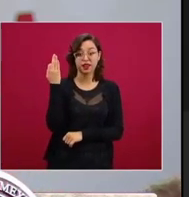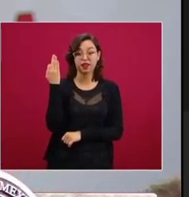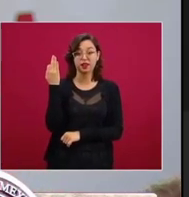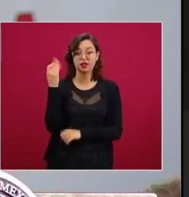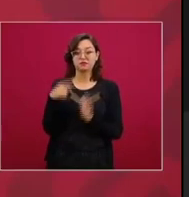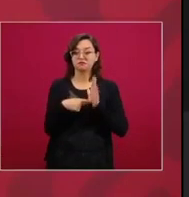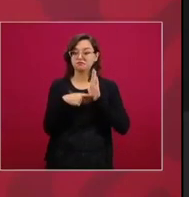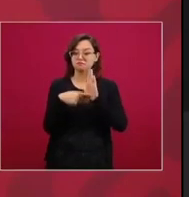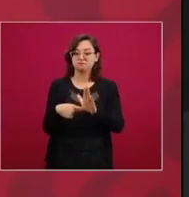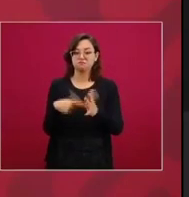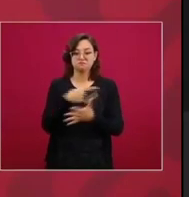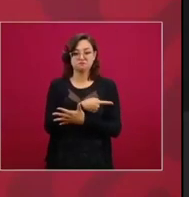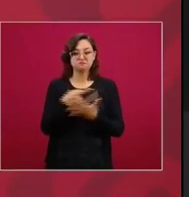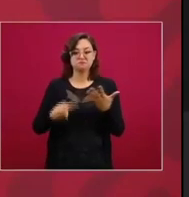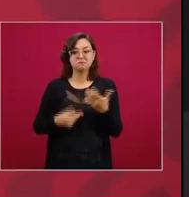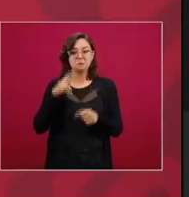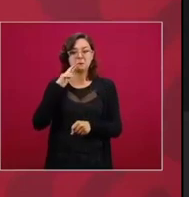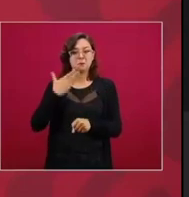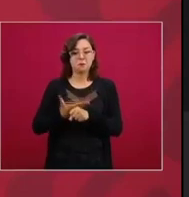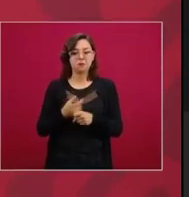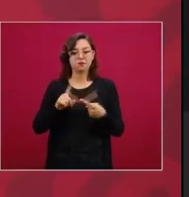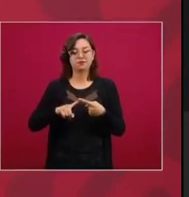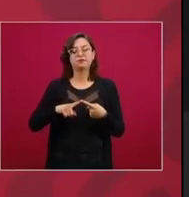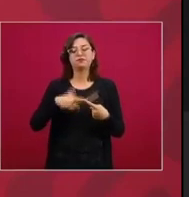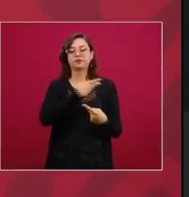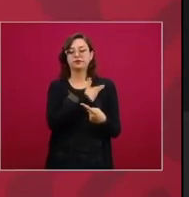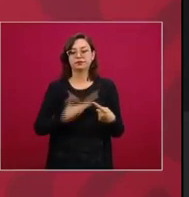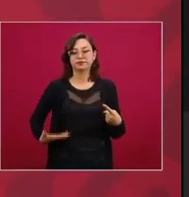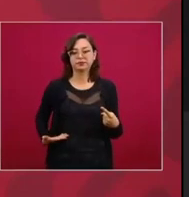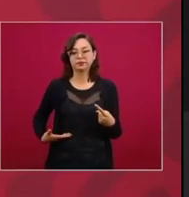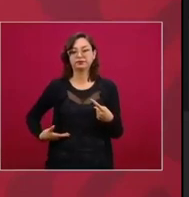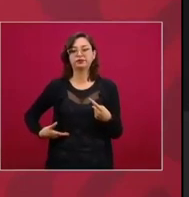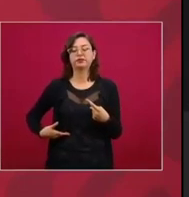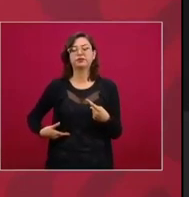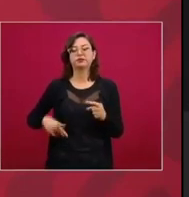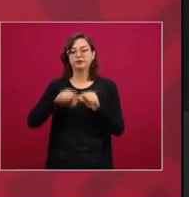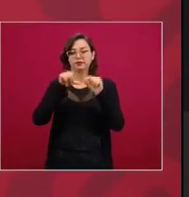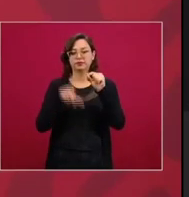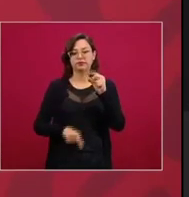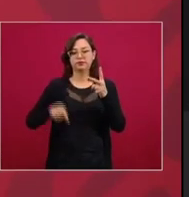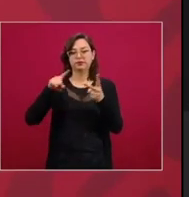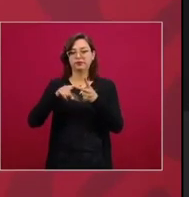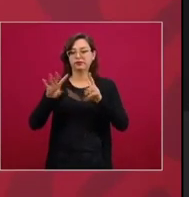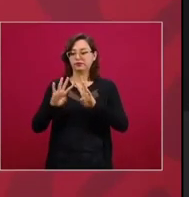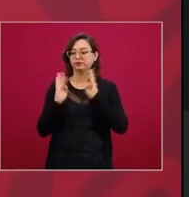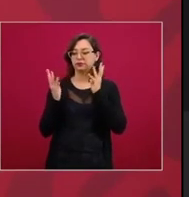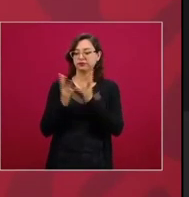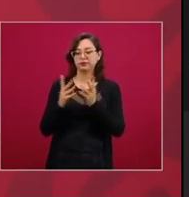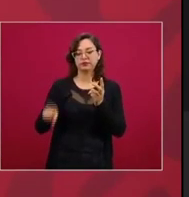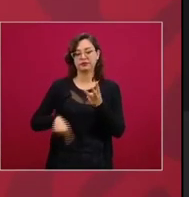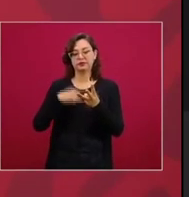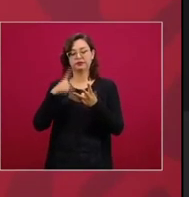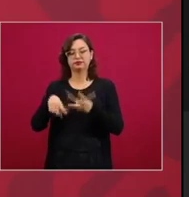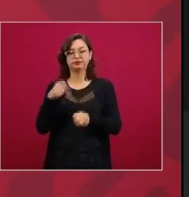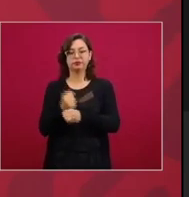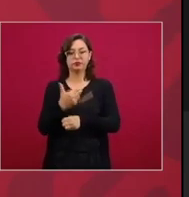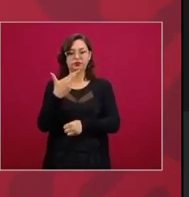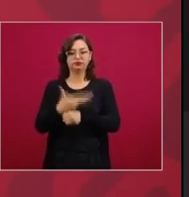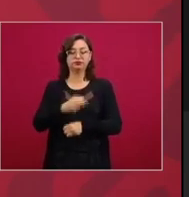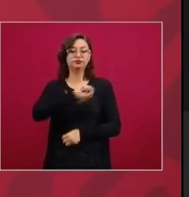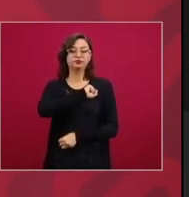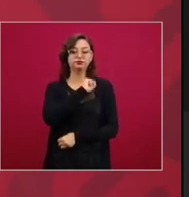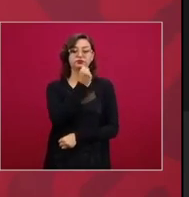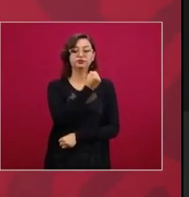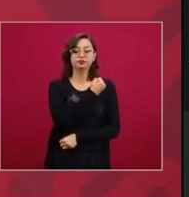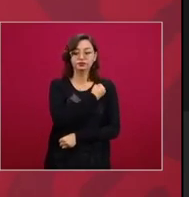el mundo sabe. El primero presidente de la República, junio, el Consejo de junio, de Seguridad General, 17 de mayo, secretario de primero Salud, de junio, y